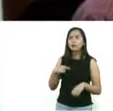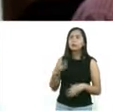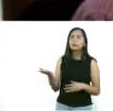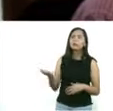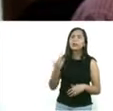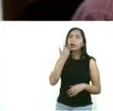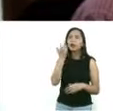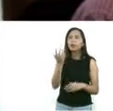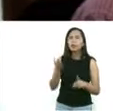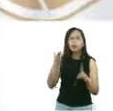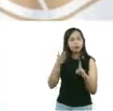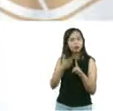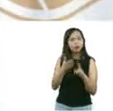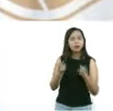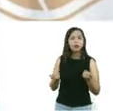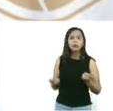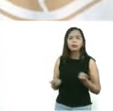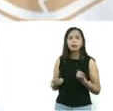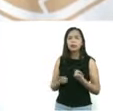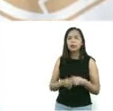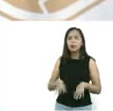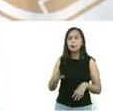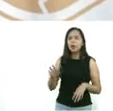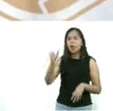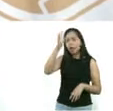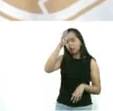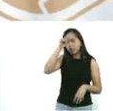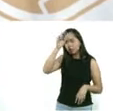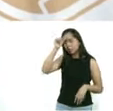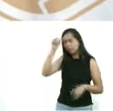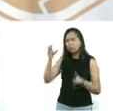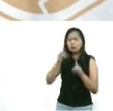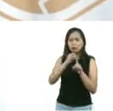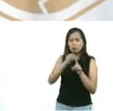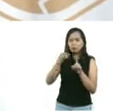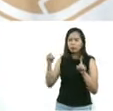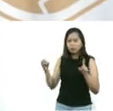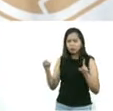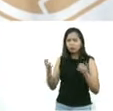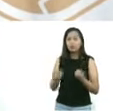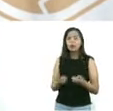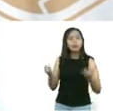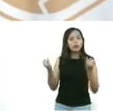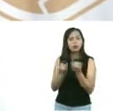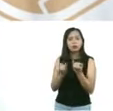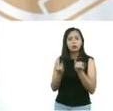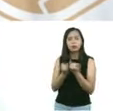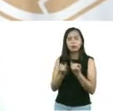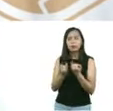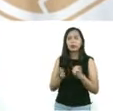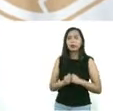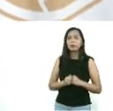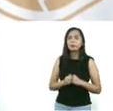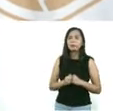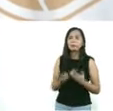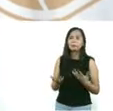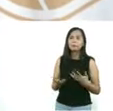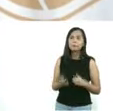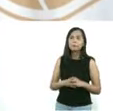siempre el acuerdo para el ordenamiento y al mismo tiempo pues